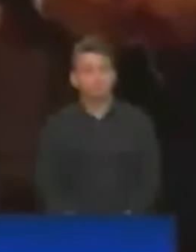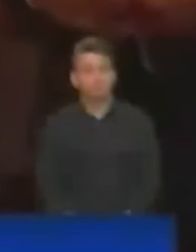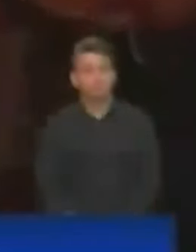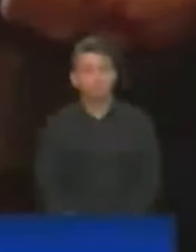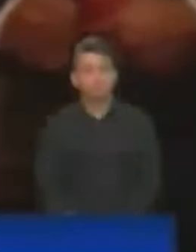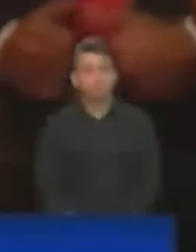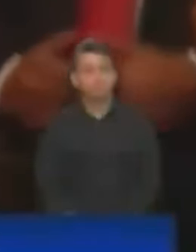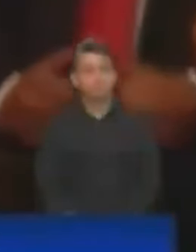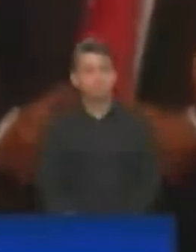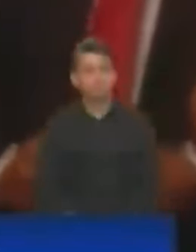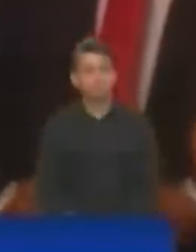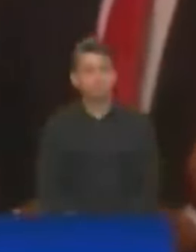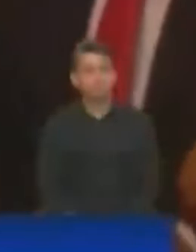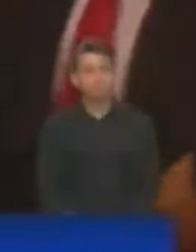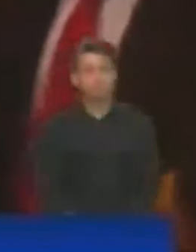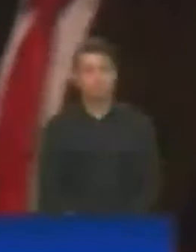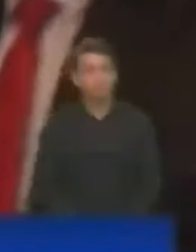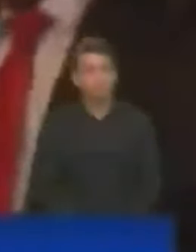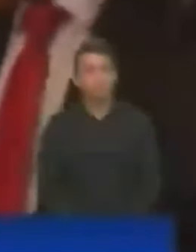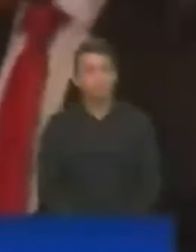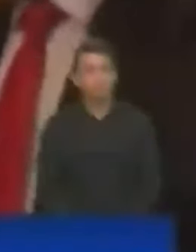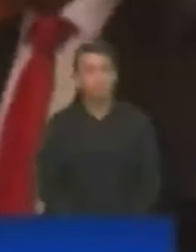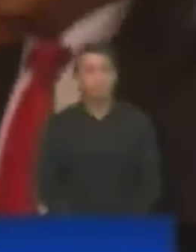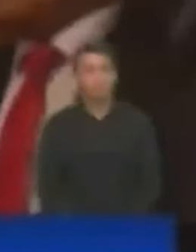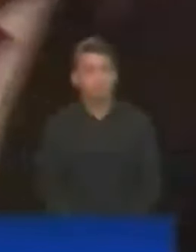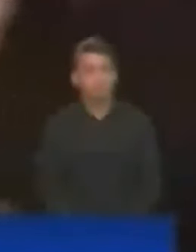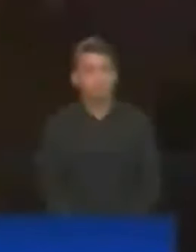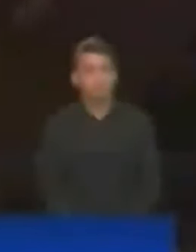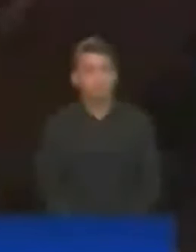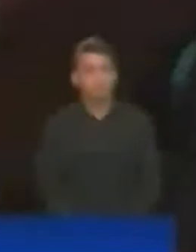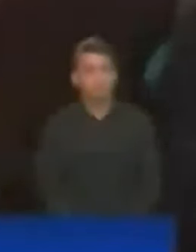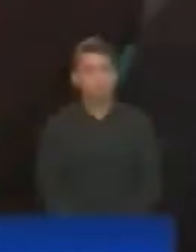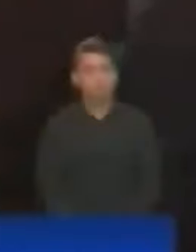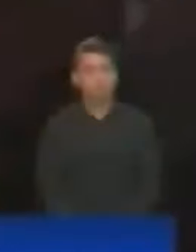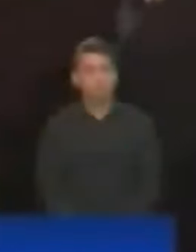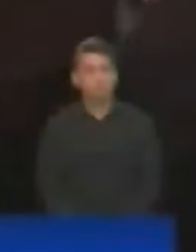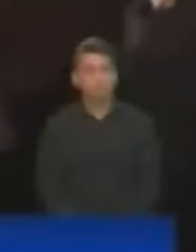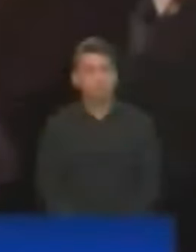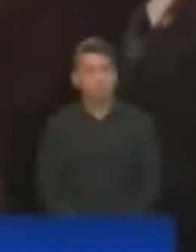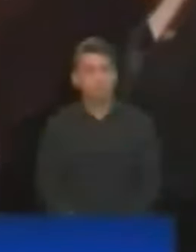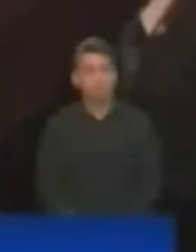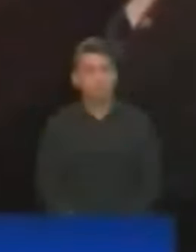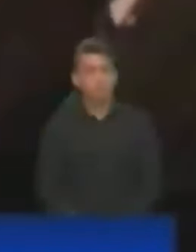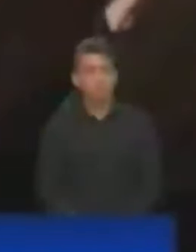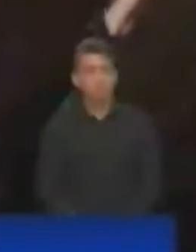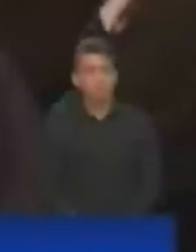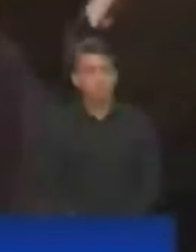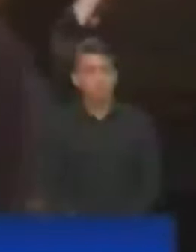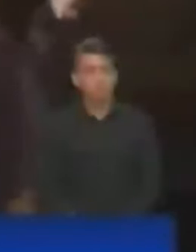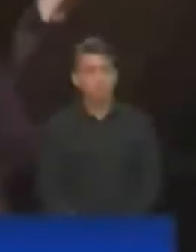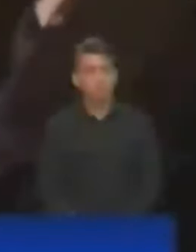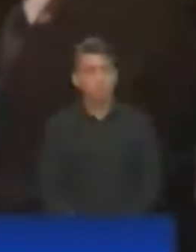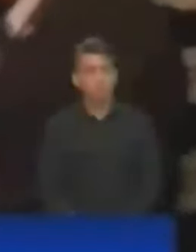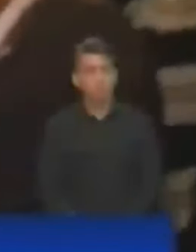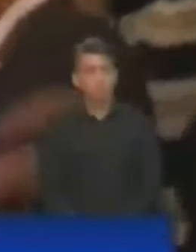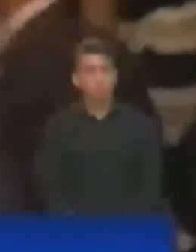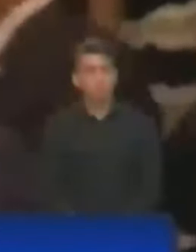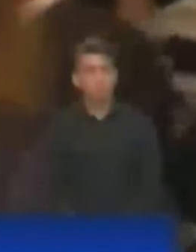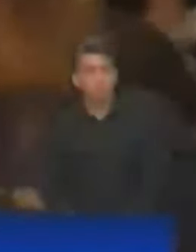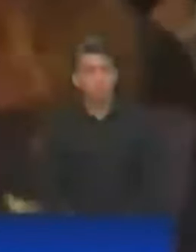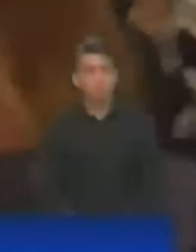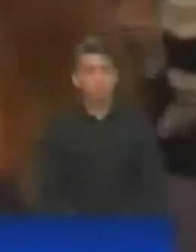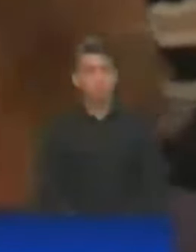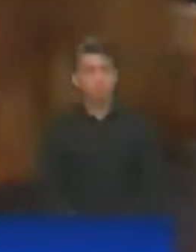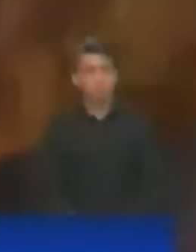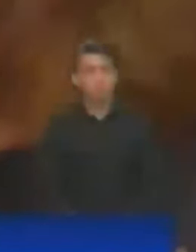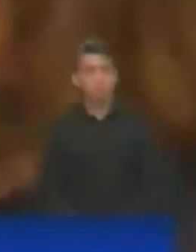Bernardo Arévalo de León asumió la presidencia de Guatemala para el periodo 2024-2028 en el Teatro Nacional de la capital, aunque con un retraso de